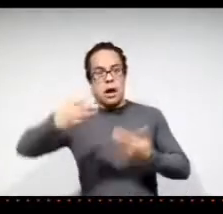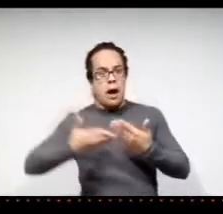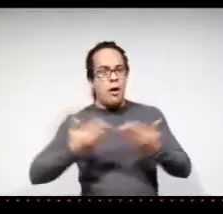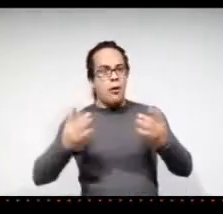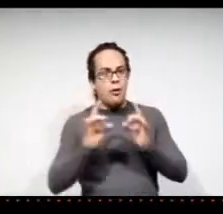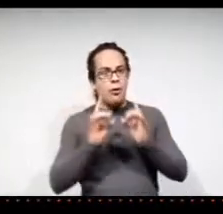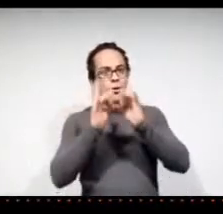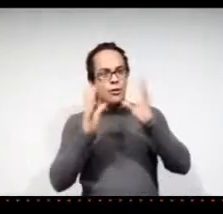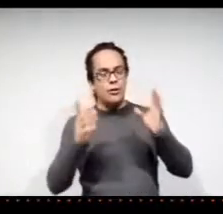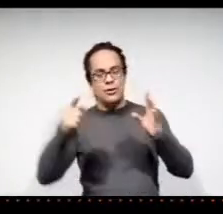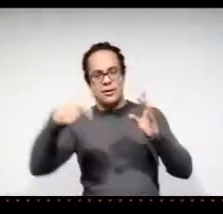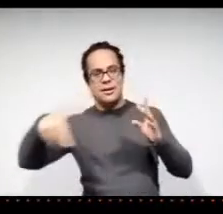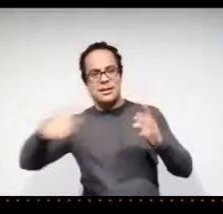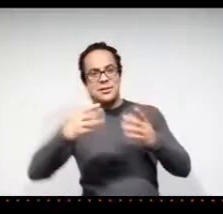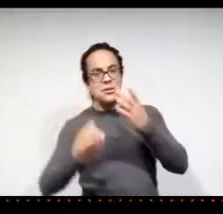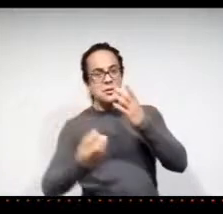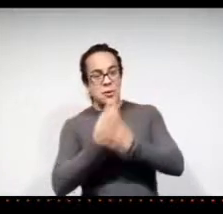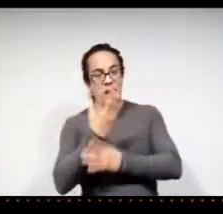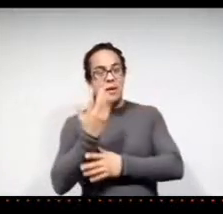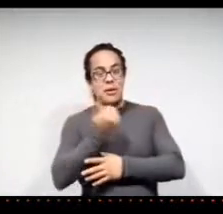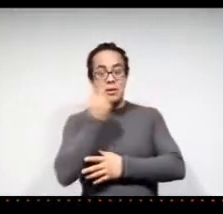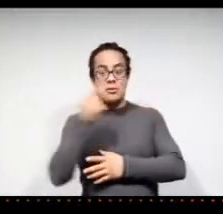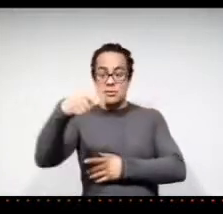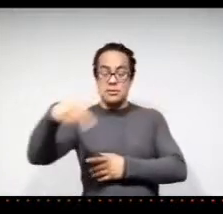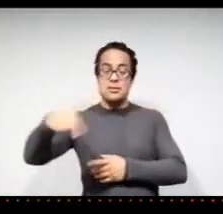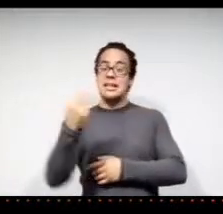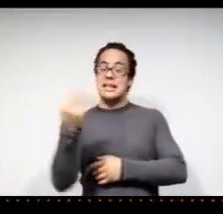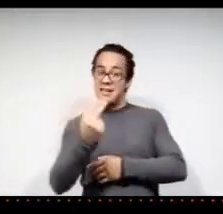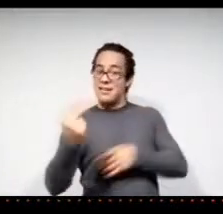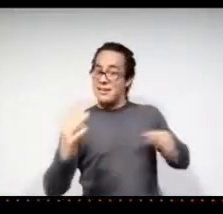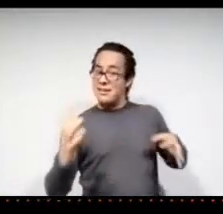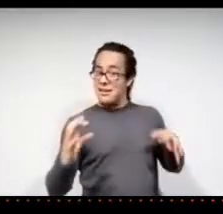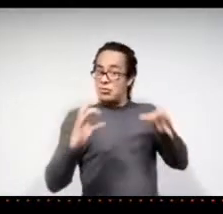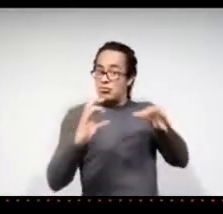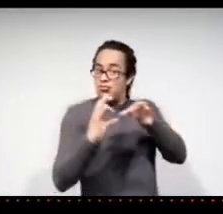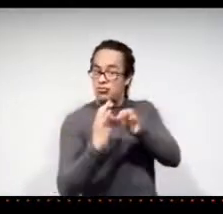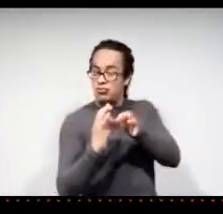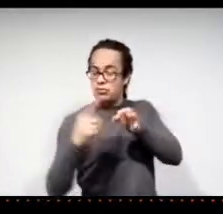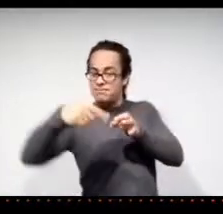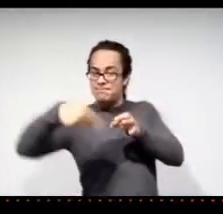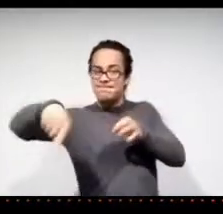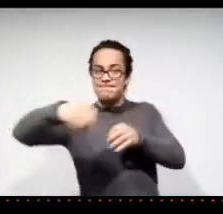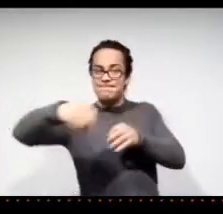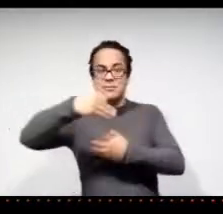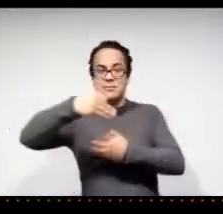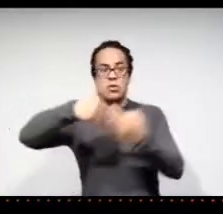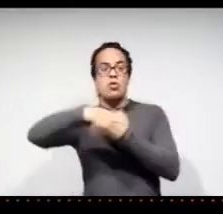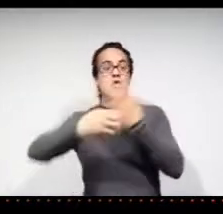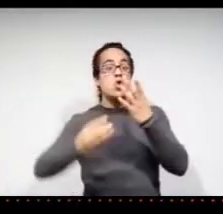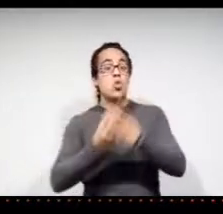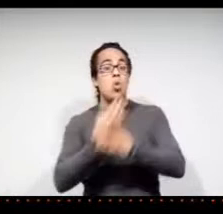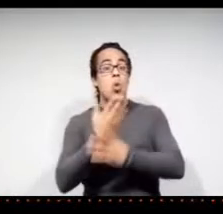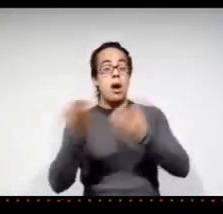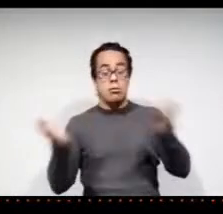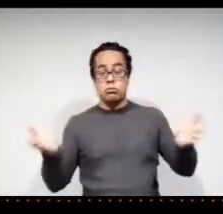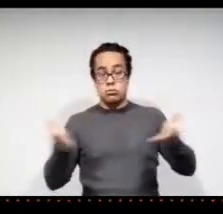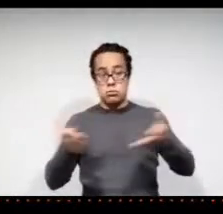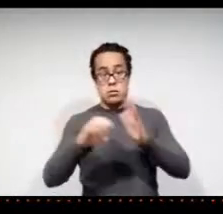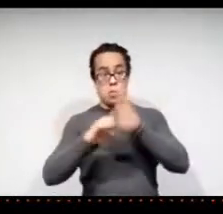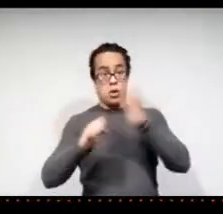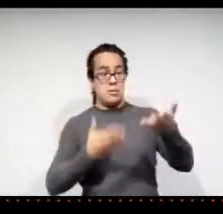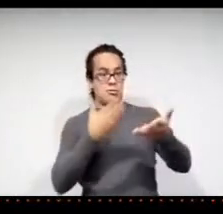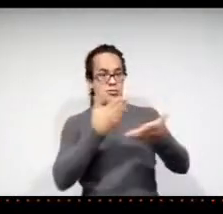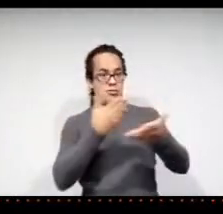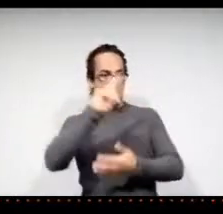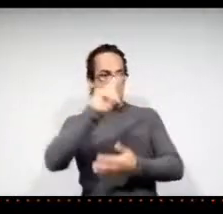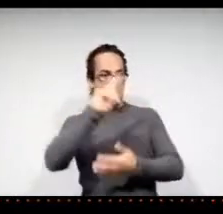ahorita a la universidad. Pongámonos en los zapatos de ellos y ellas, de lo que están viviendo, de llegar a la UNAM y